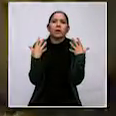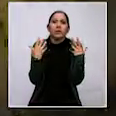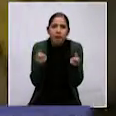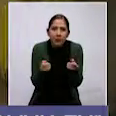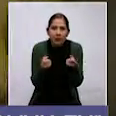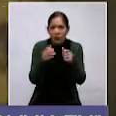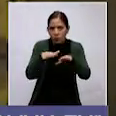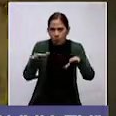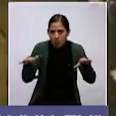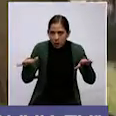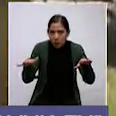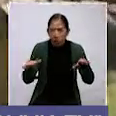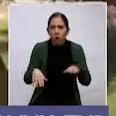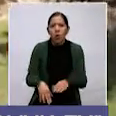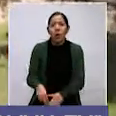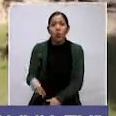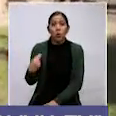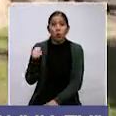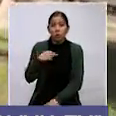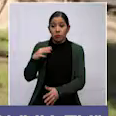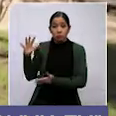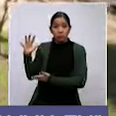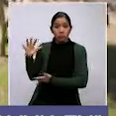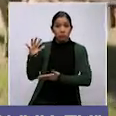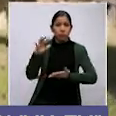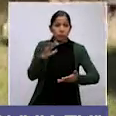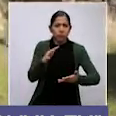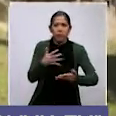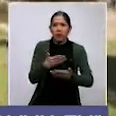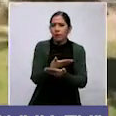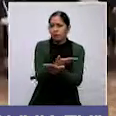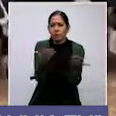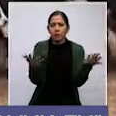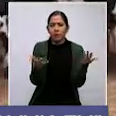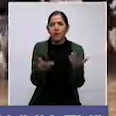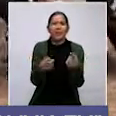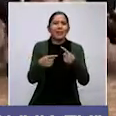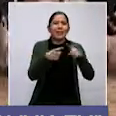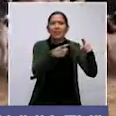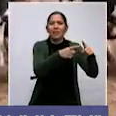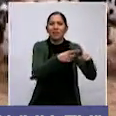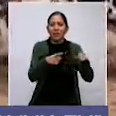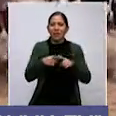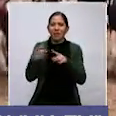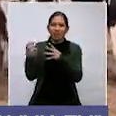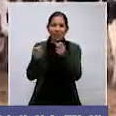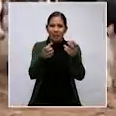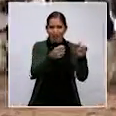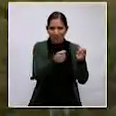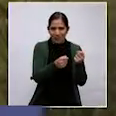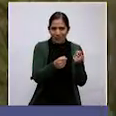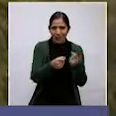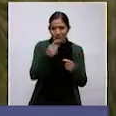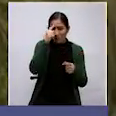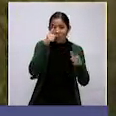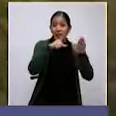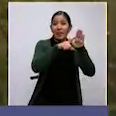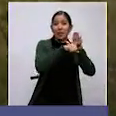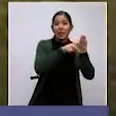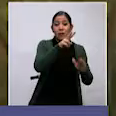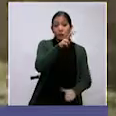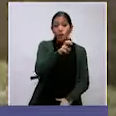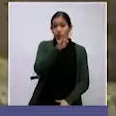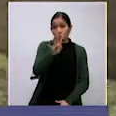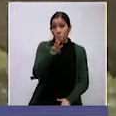niñas y niños, hemos dispuesto productos lácteos en el marco de la Ley 204, que establece como uno de